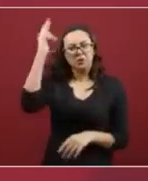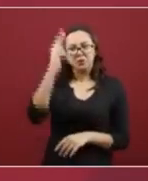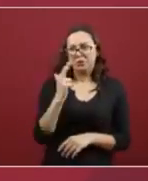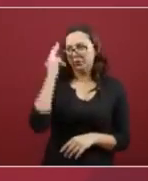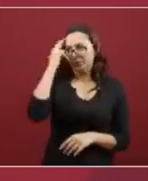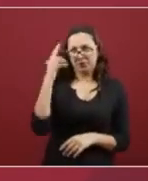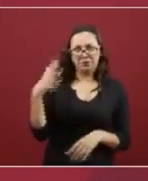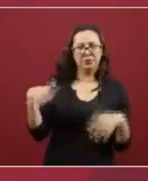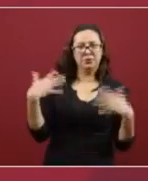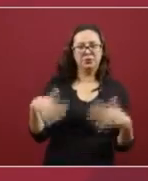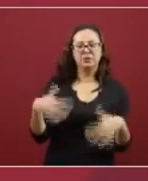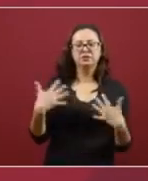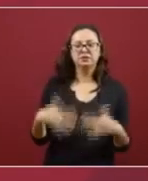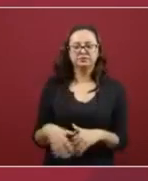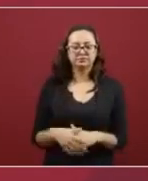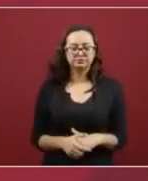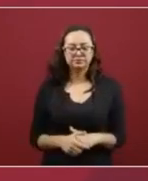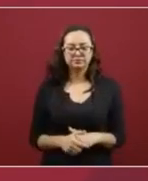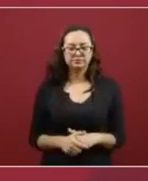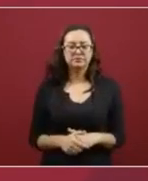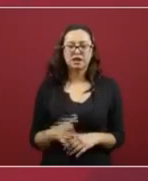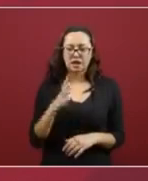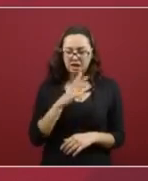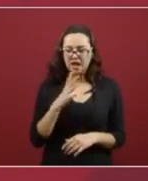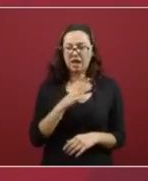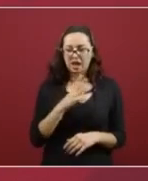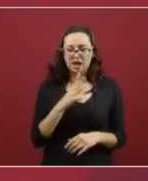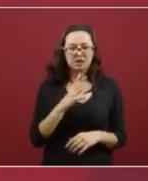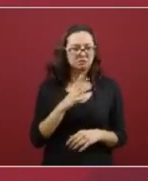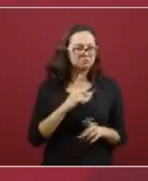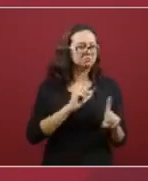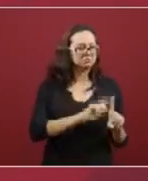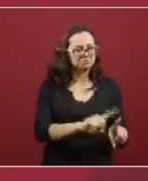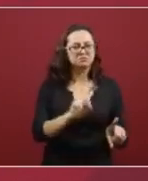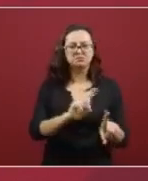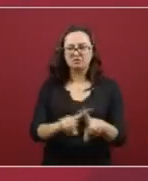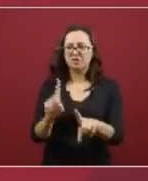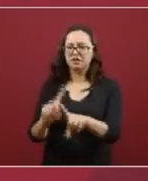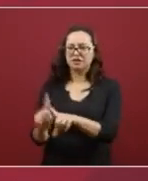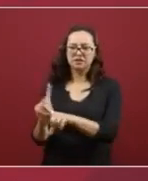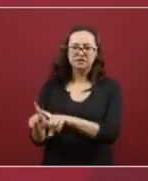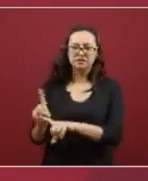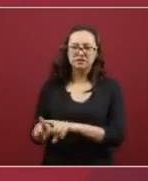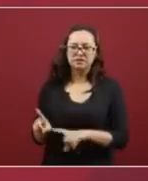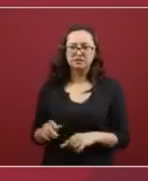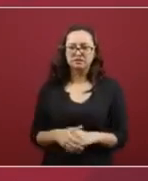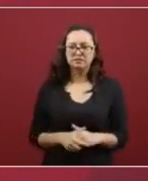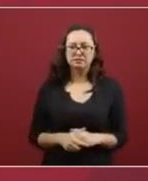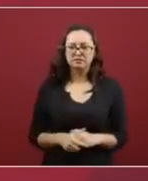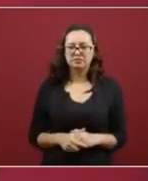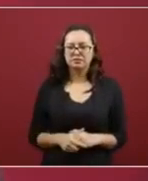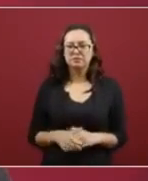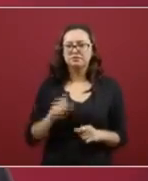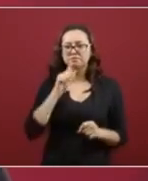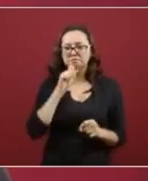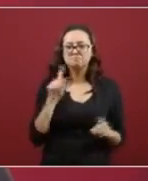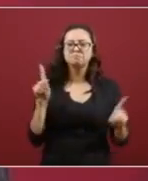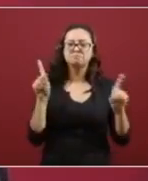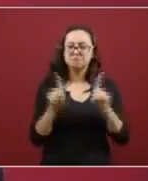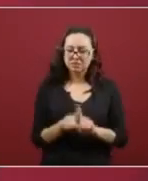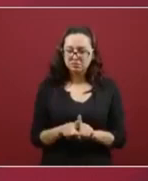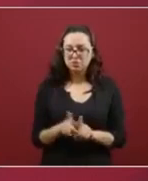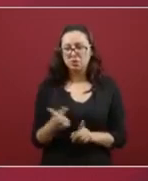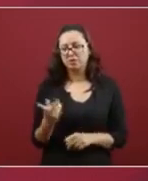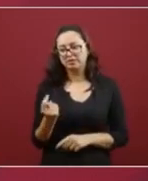Existe en los medios convencionales. Y la misma televisión también